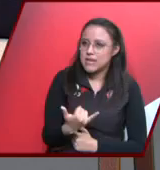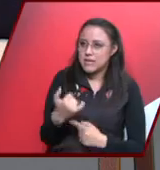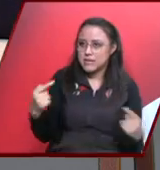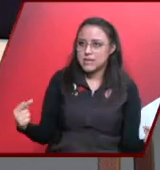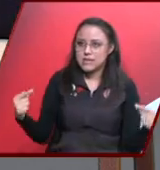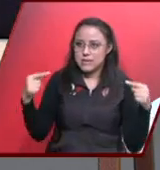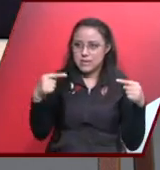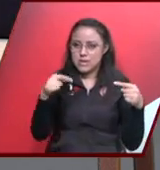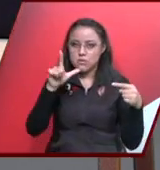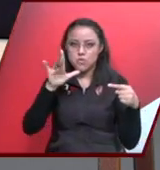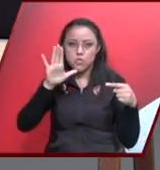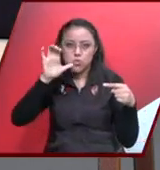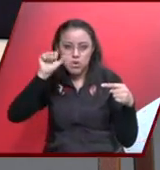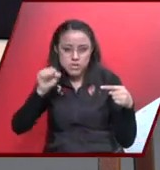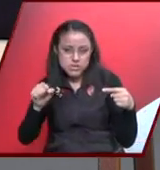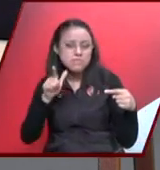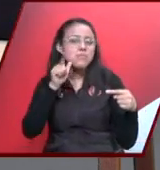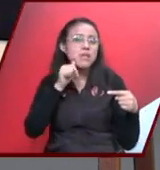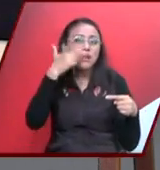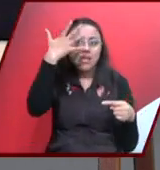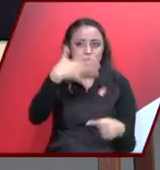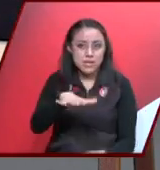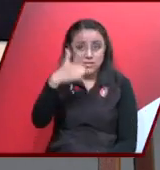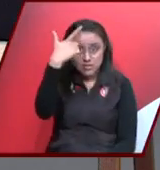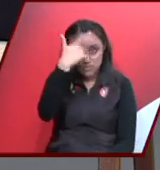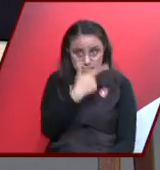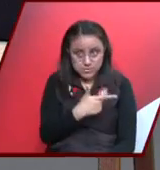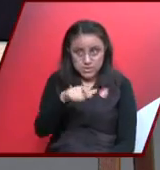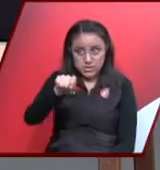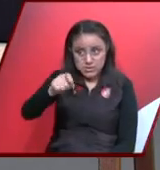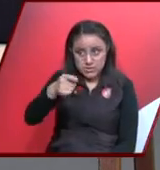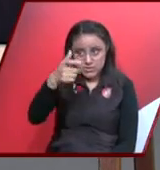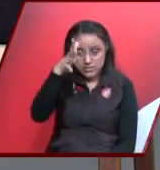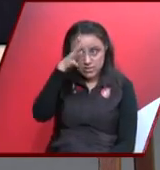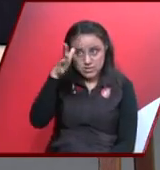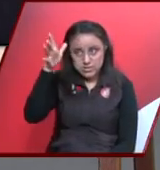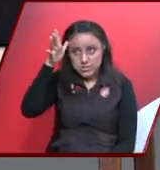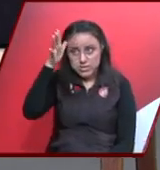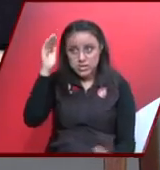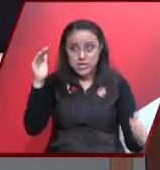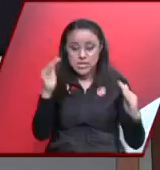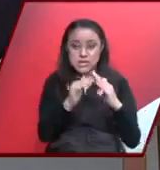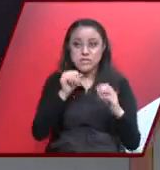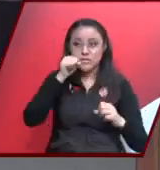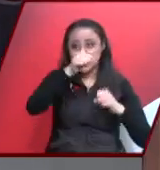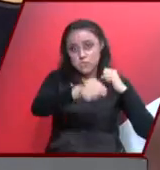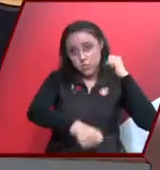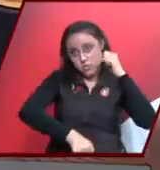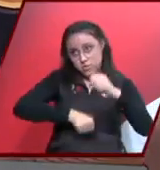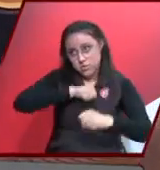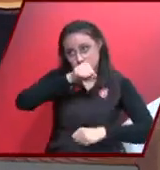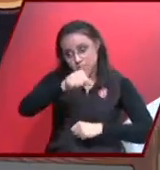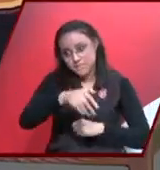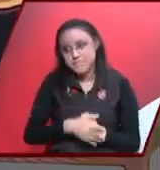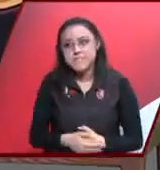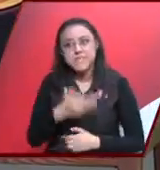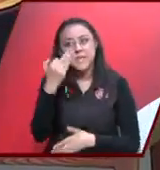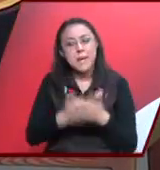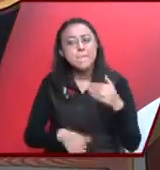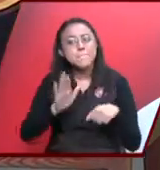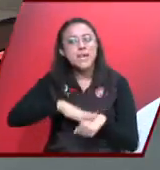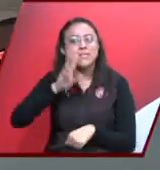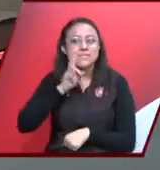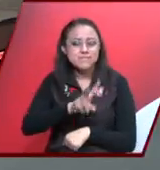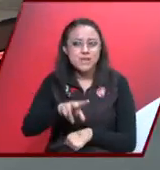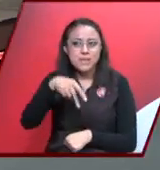Lucas Matiz. Mañana a las 10 de la noche. Por Azteca 7. La casa del boxeo. Ya hace falta ver más